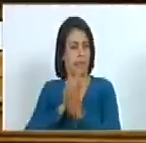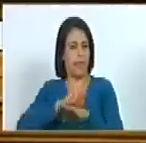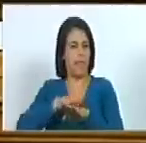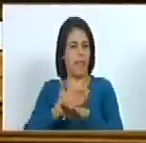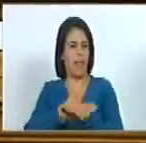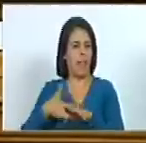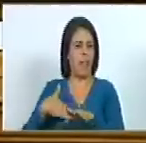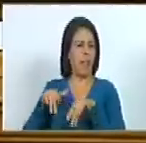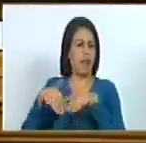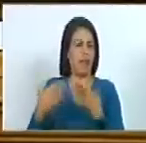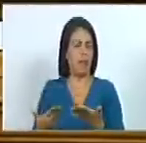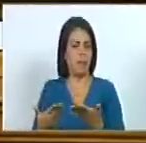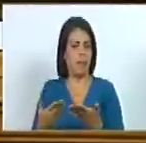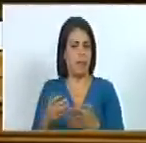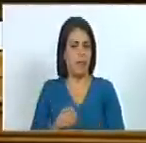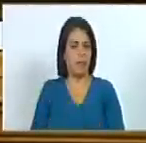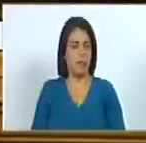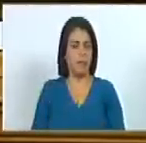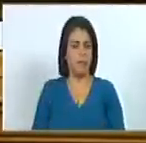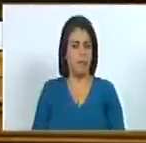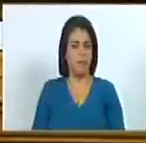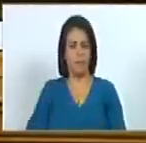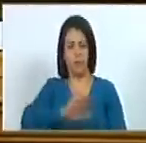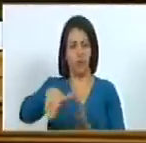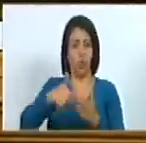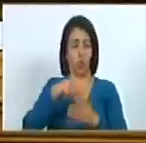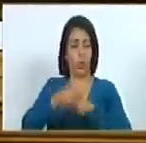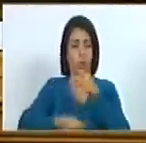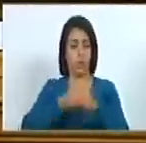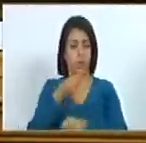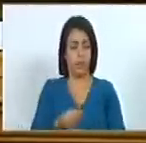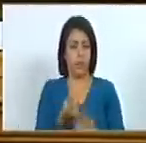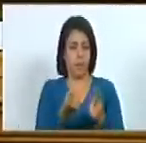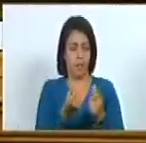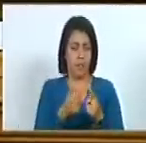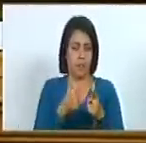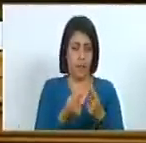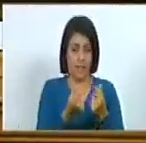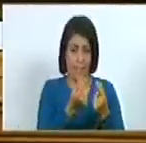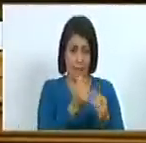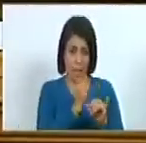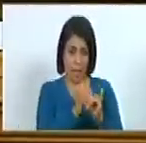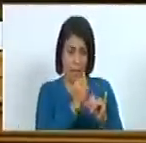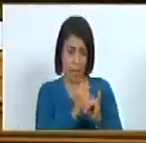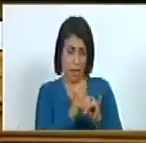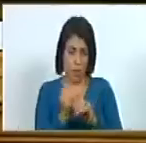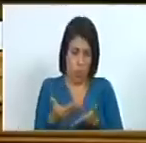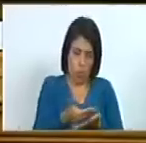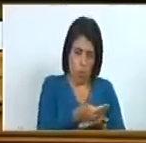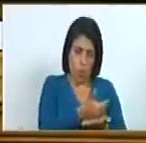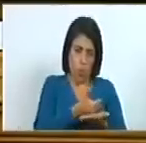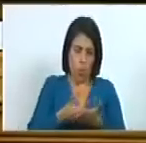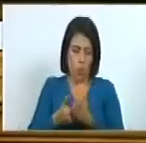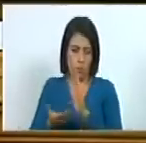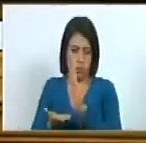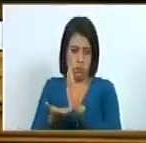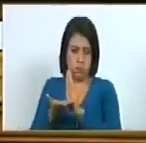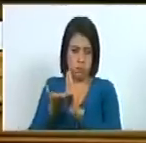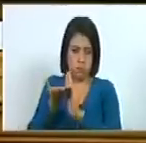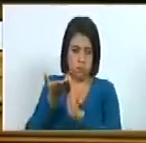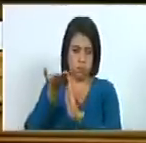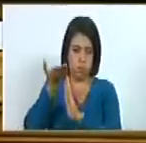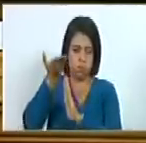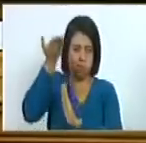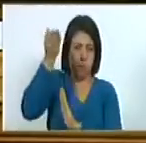querían es que todo se hiciera por vía de dinero inorgánico para que la inflación de Venezuela